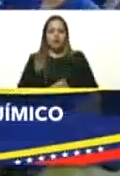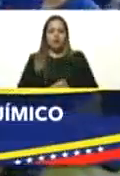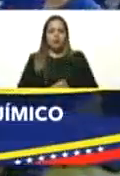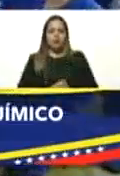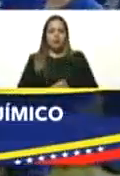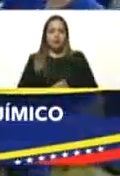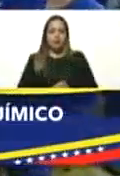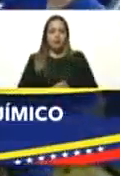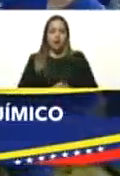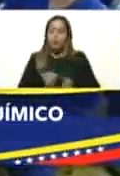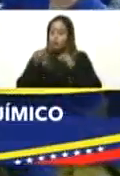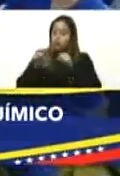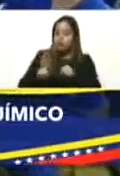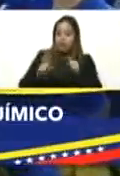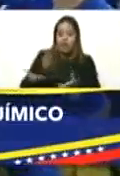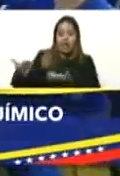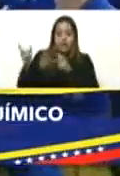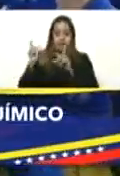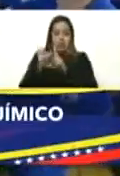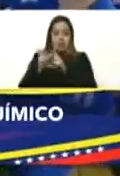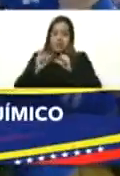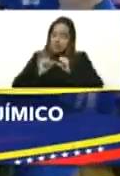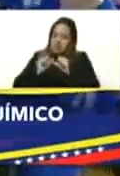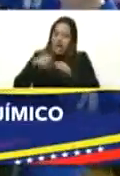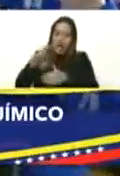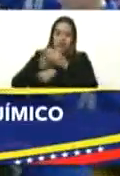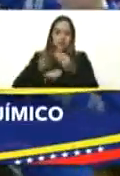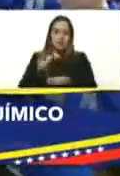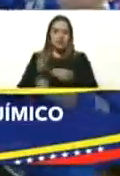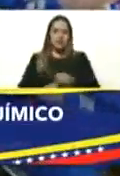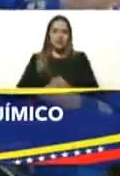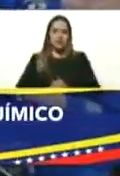Bueno, así es, y así seguirá siendo.